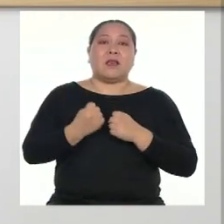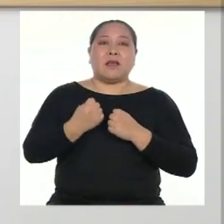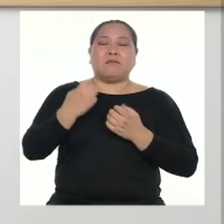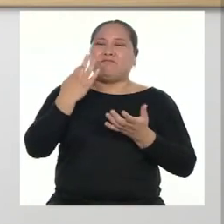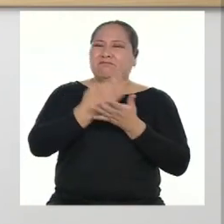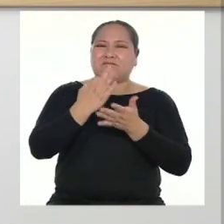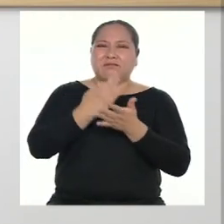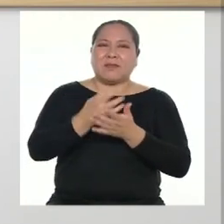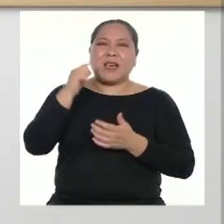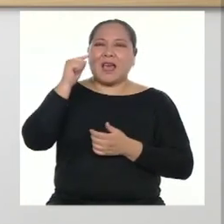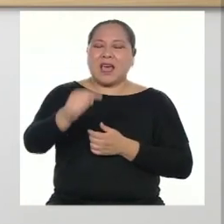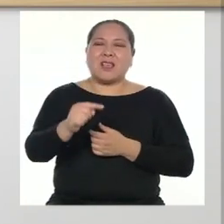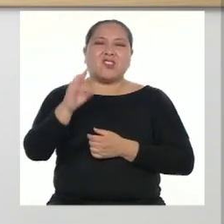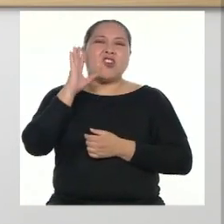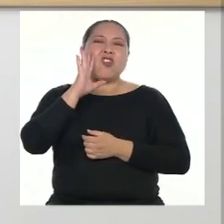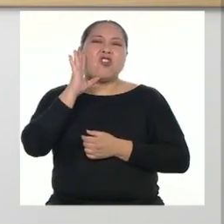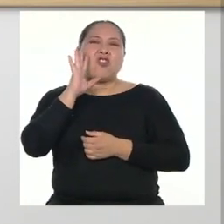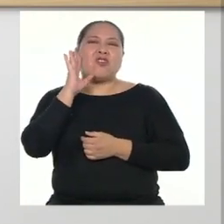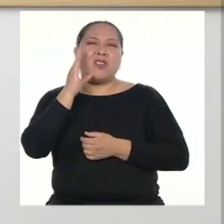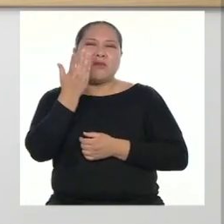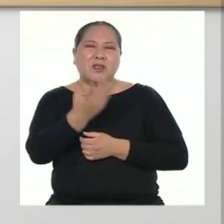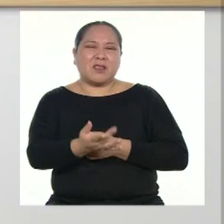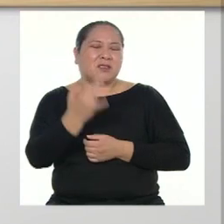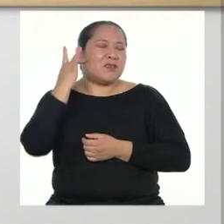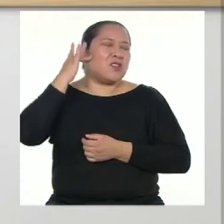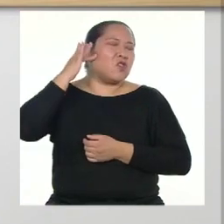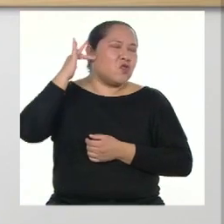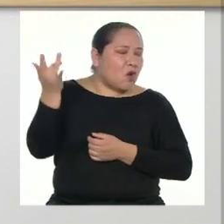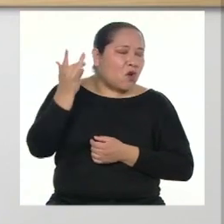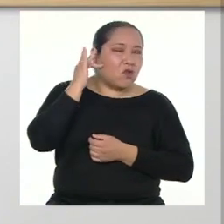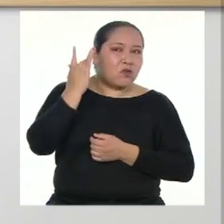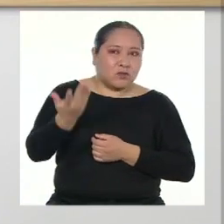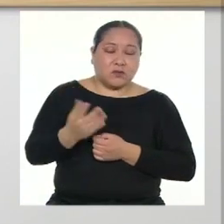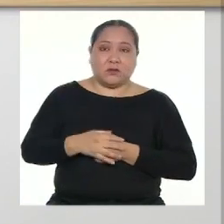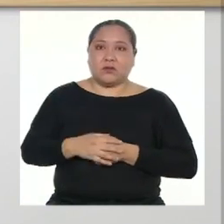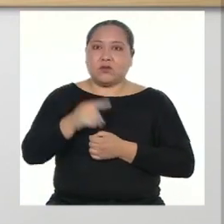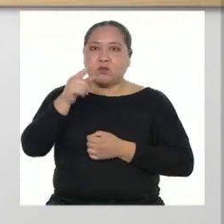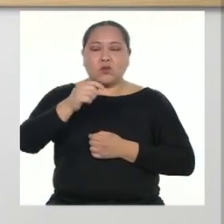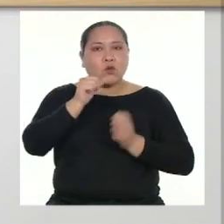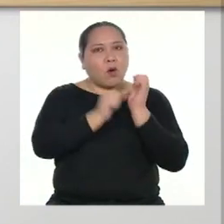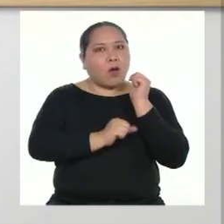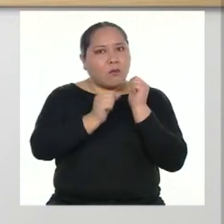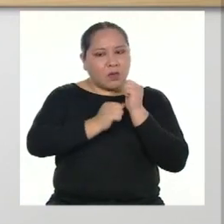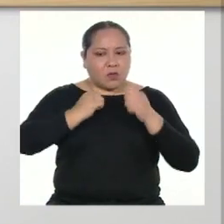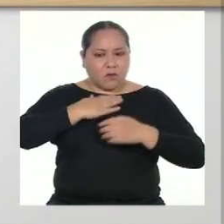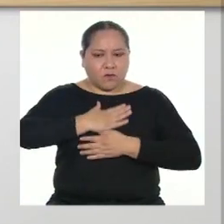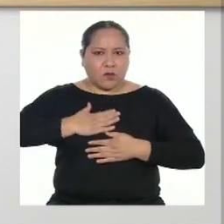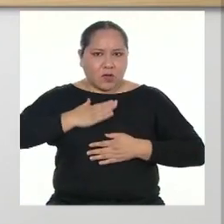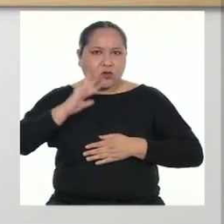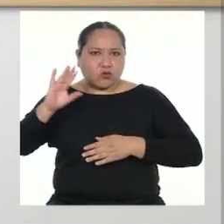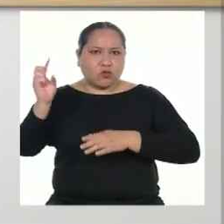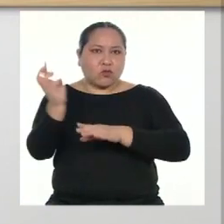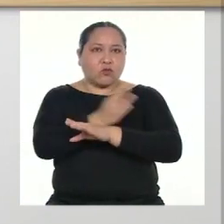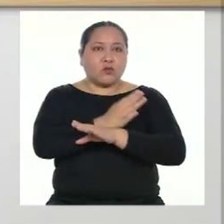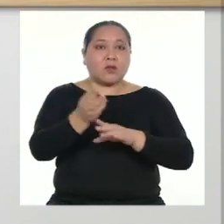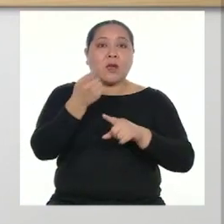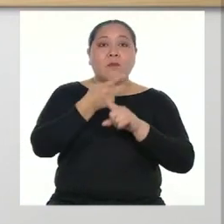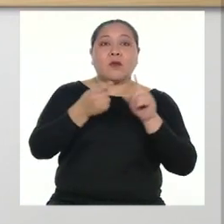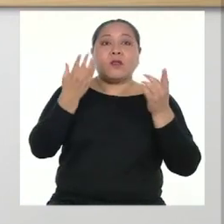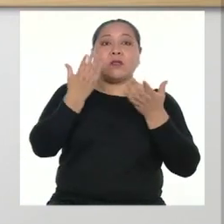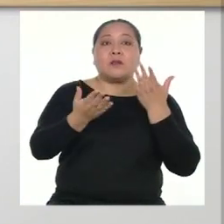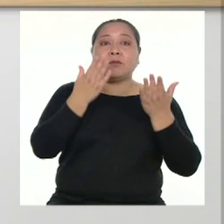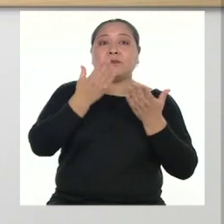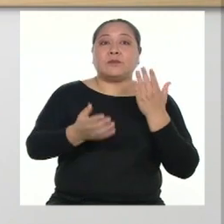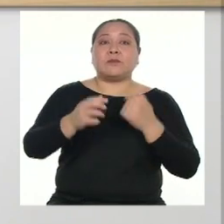son contaminación sonora. Tu hermano puede disfrutar de su música, pero quizás otras personas a